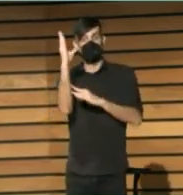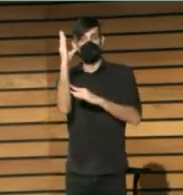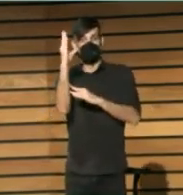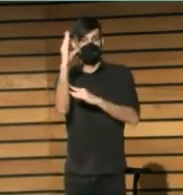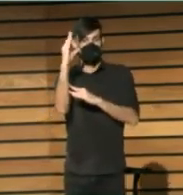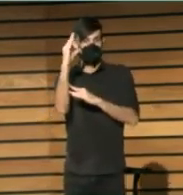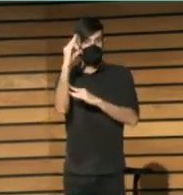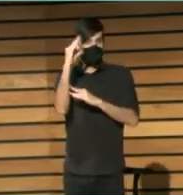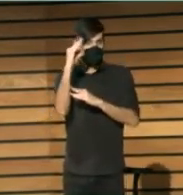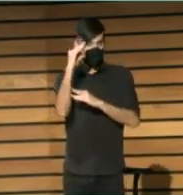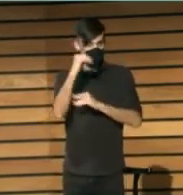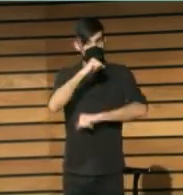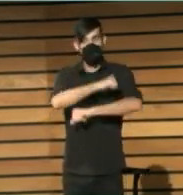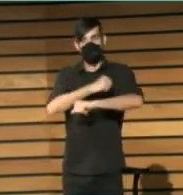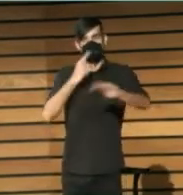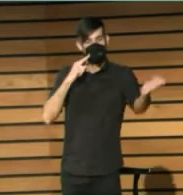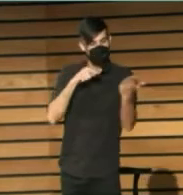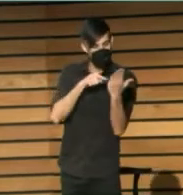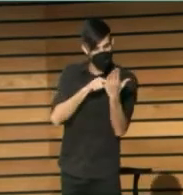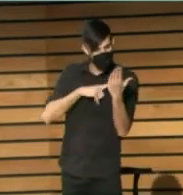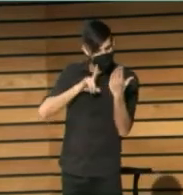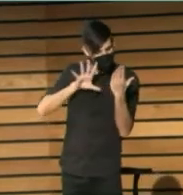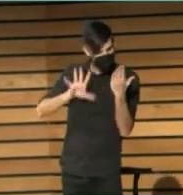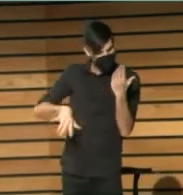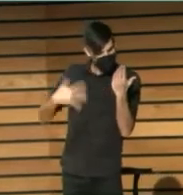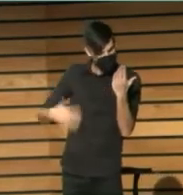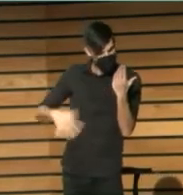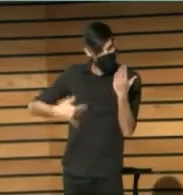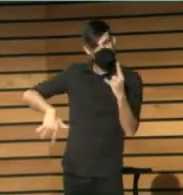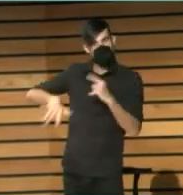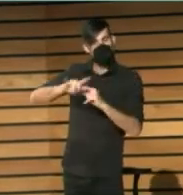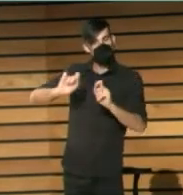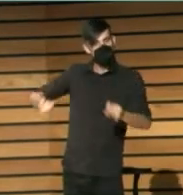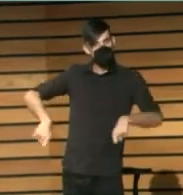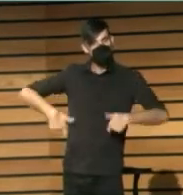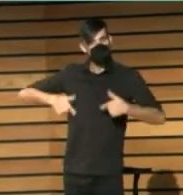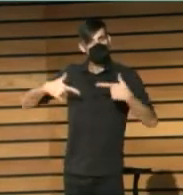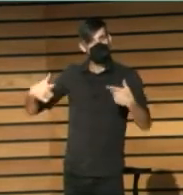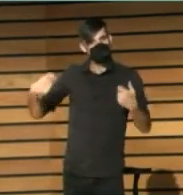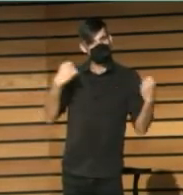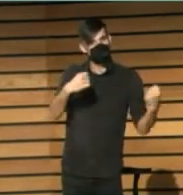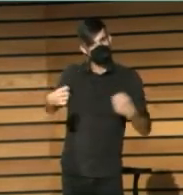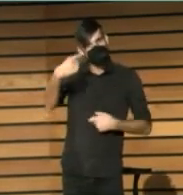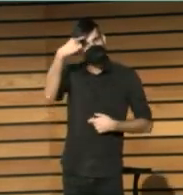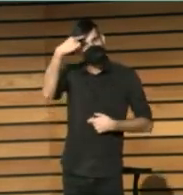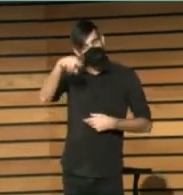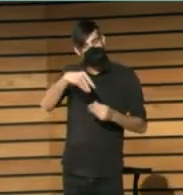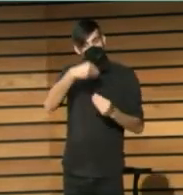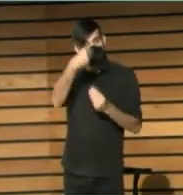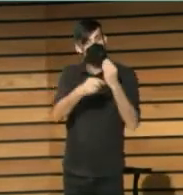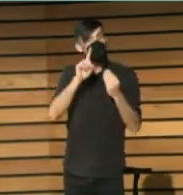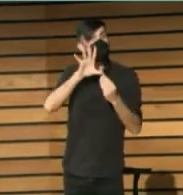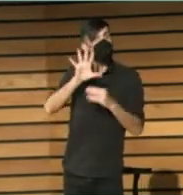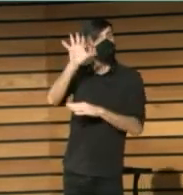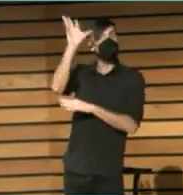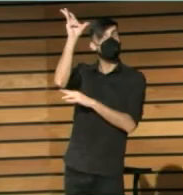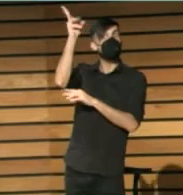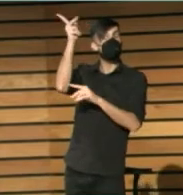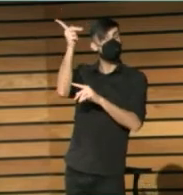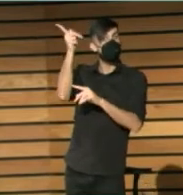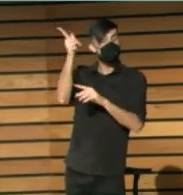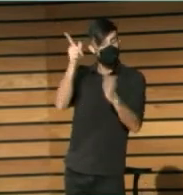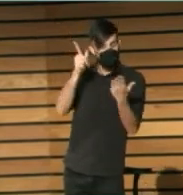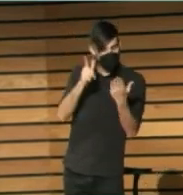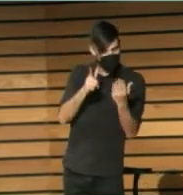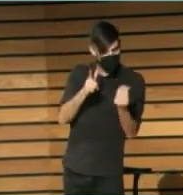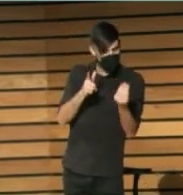que la naturaleza era pródiga y que aquellos plátanos maduros venían directamente del cielo para que yo los comiera